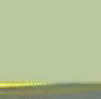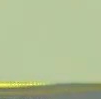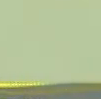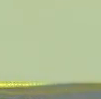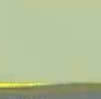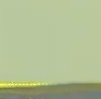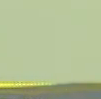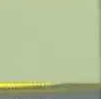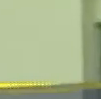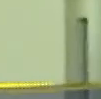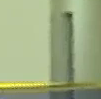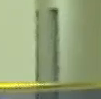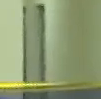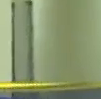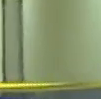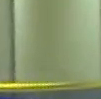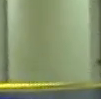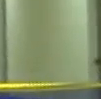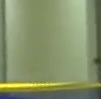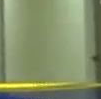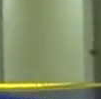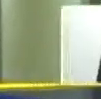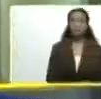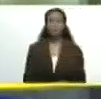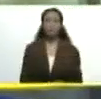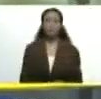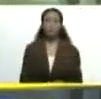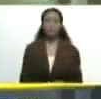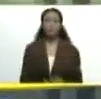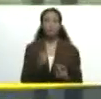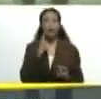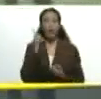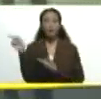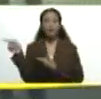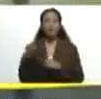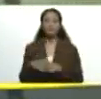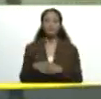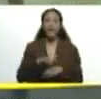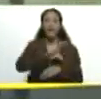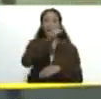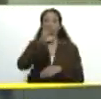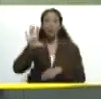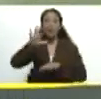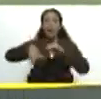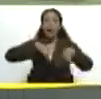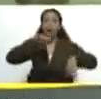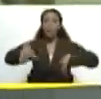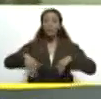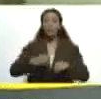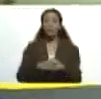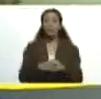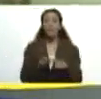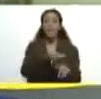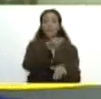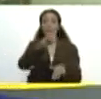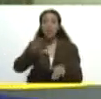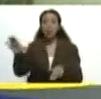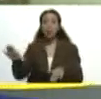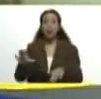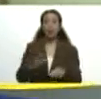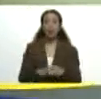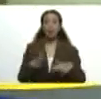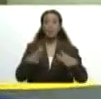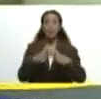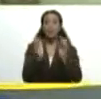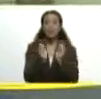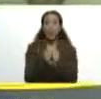las obras de nuestro presidente Hugo Rafael Chávez Frías. Quiero decirle, presidente, que nuestro pueblo está agradecido, que nuestro